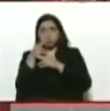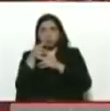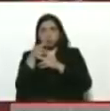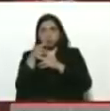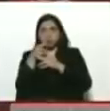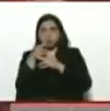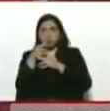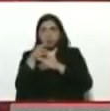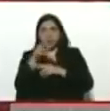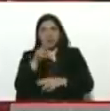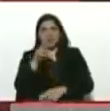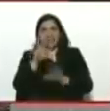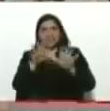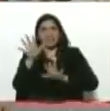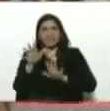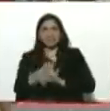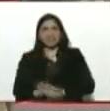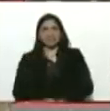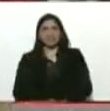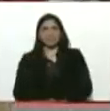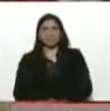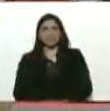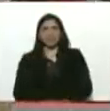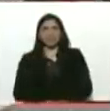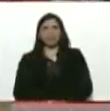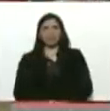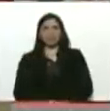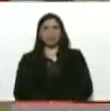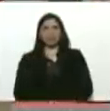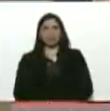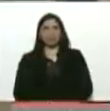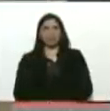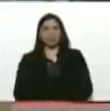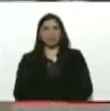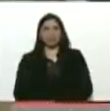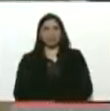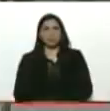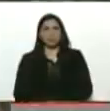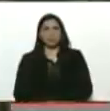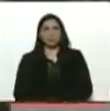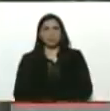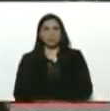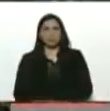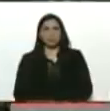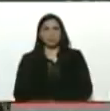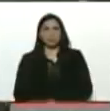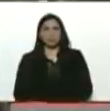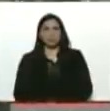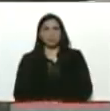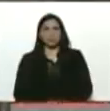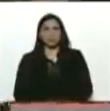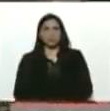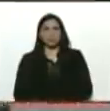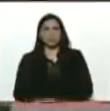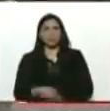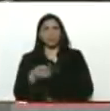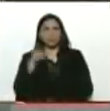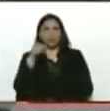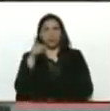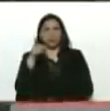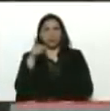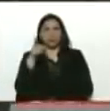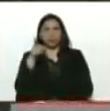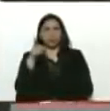R-15. Esto que está aquí. Estas que están aquí. Esto que están aquí, miren,